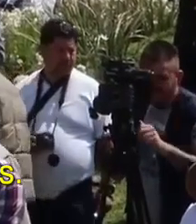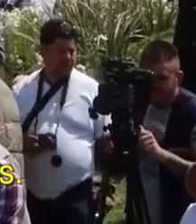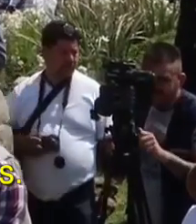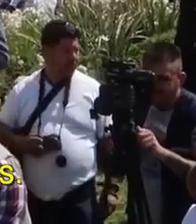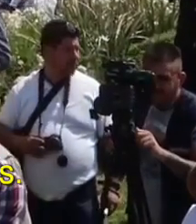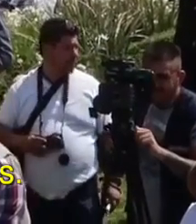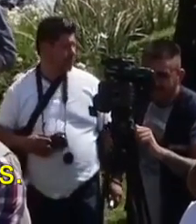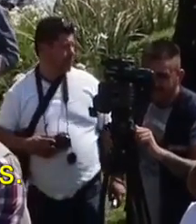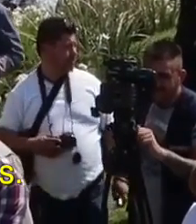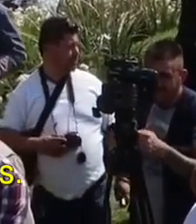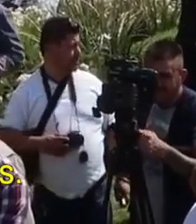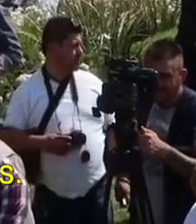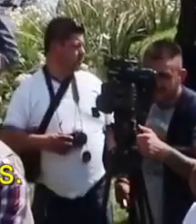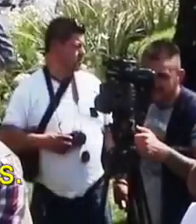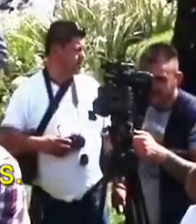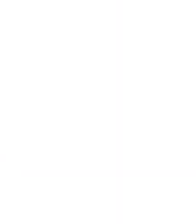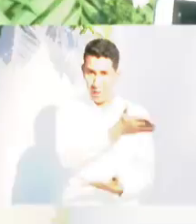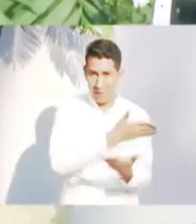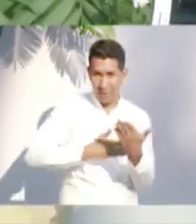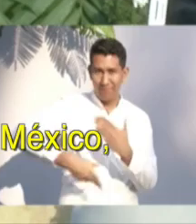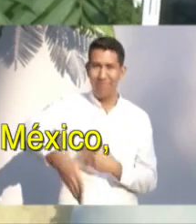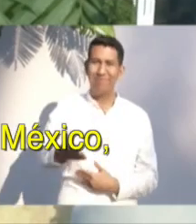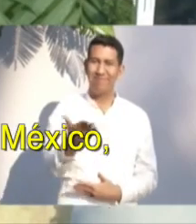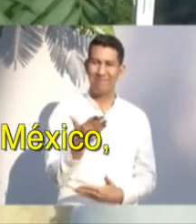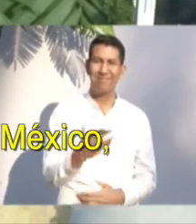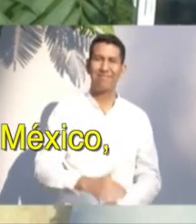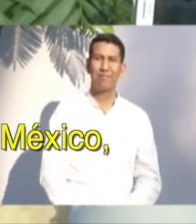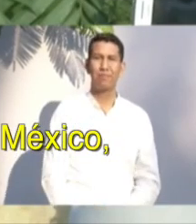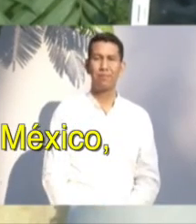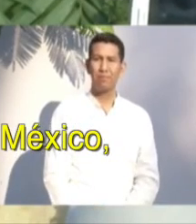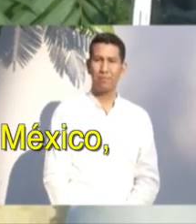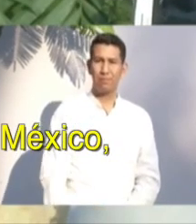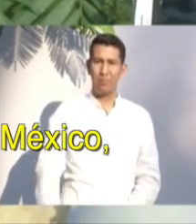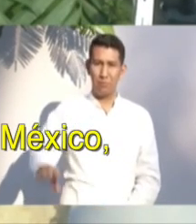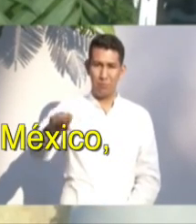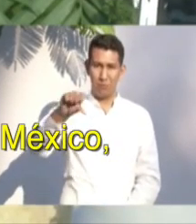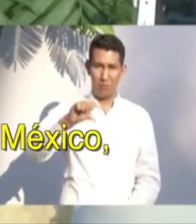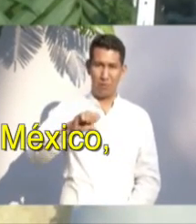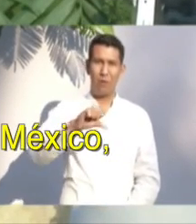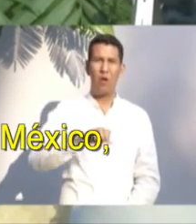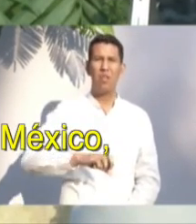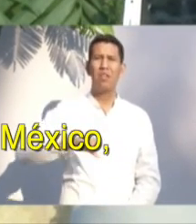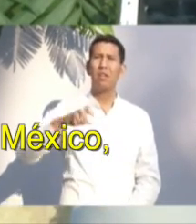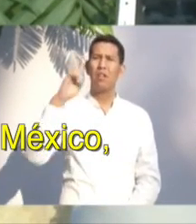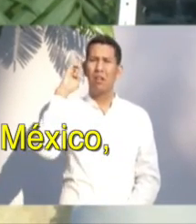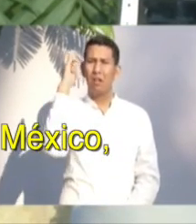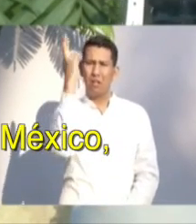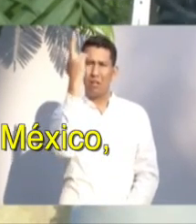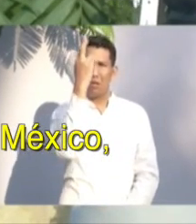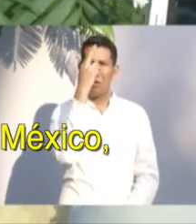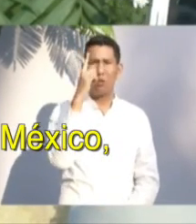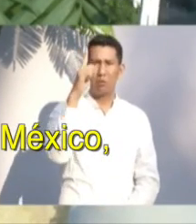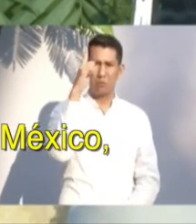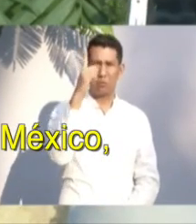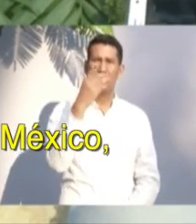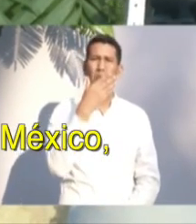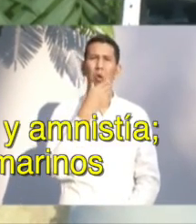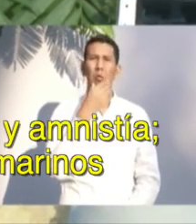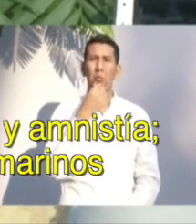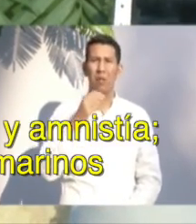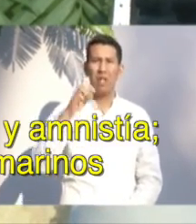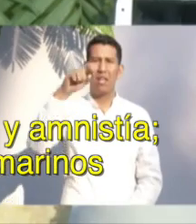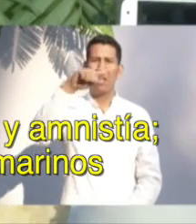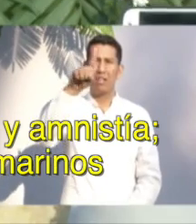y escuelas del país el candidato presidencial de la coalición todos por méxico josé antonio meade